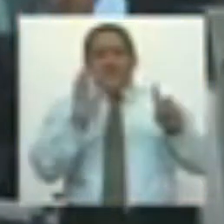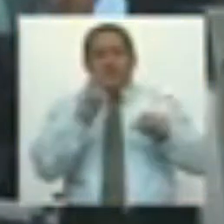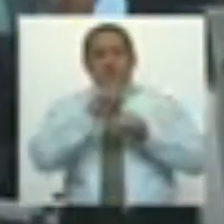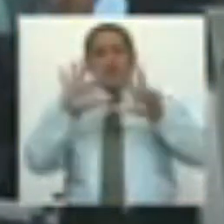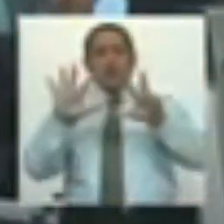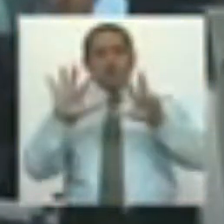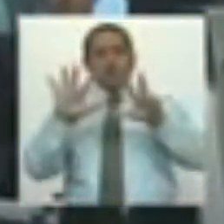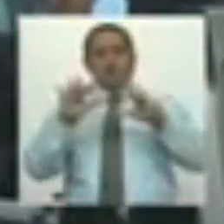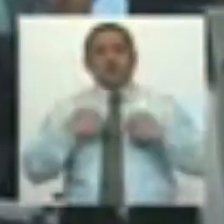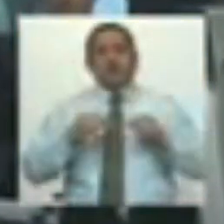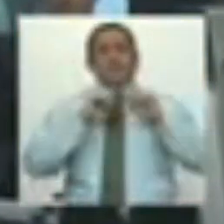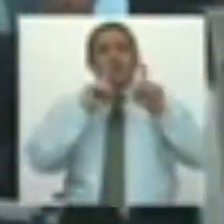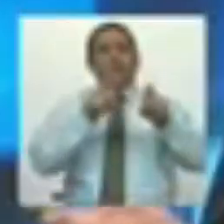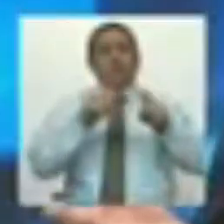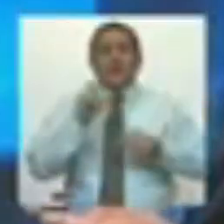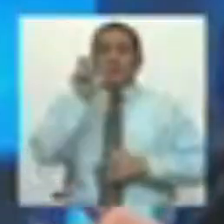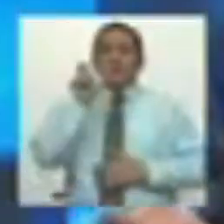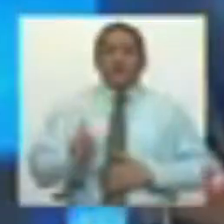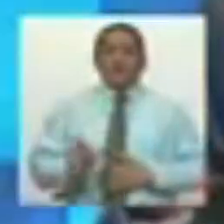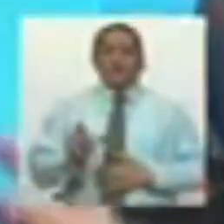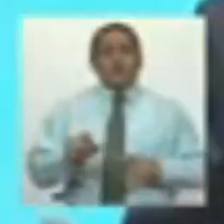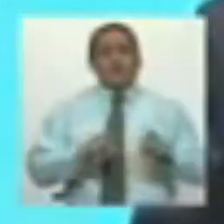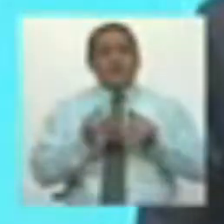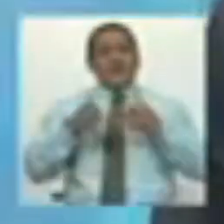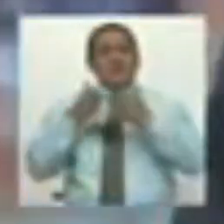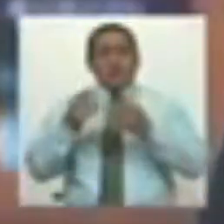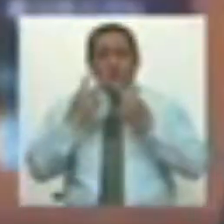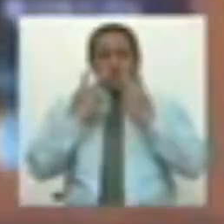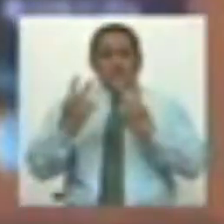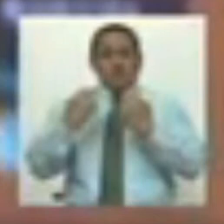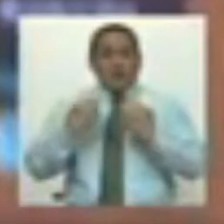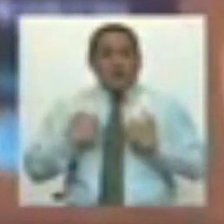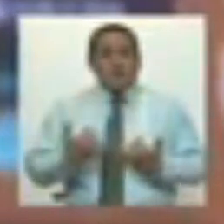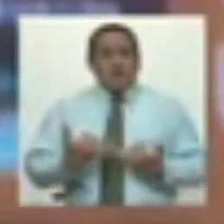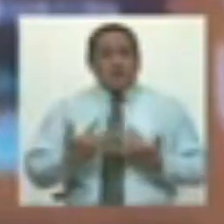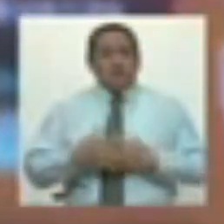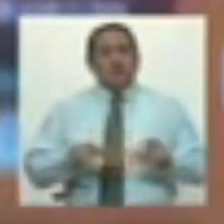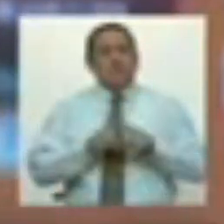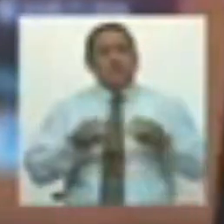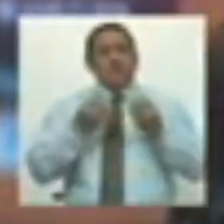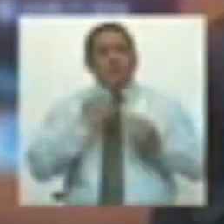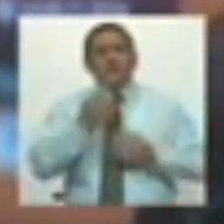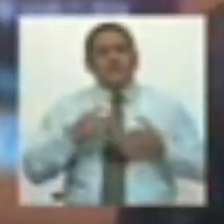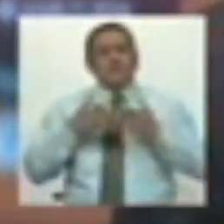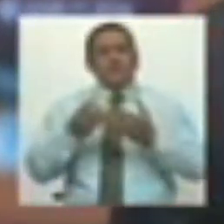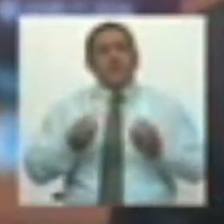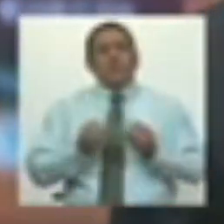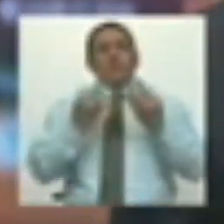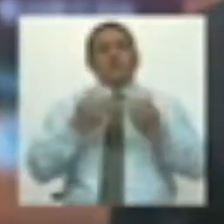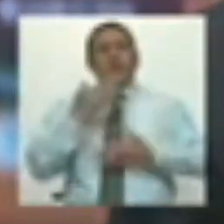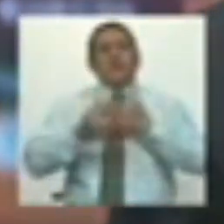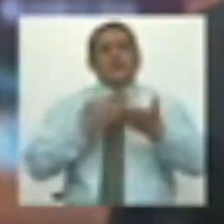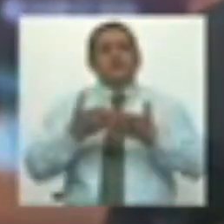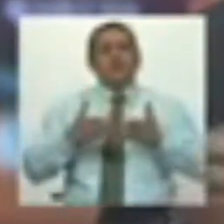2008 y yo le pregunto al televidente al de cisco que también seguramente nos está viendo cómo está pisco cuánto se avanzó en